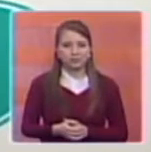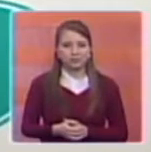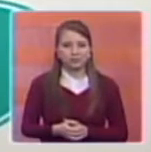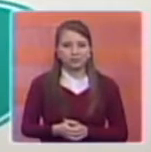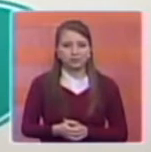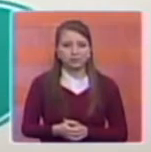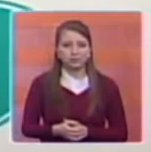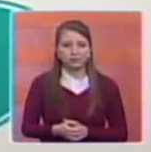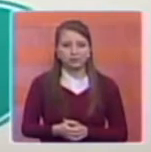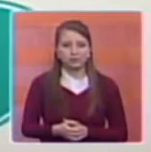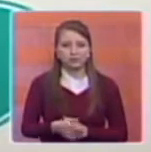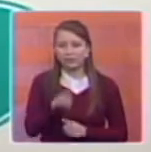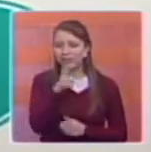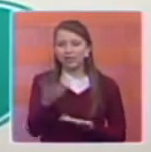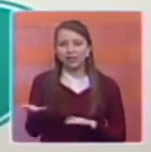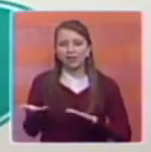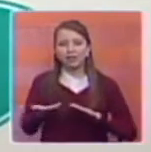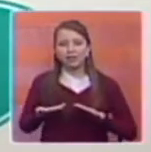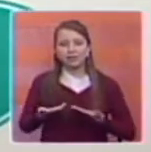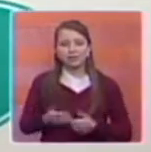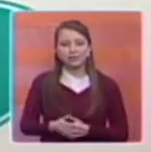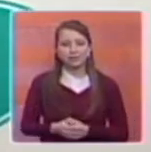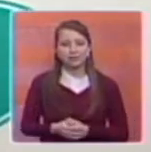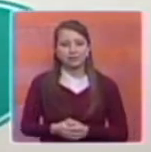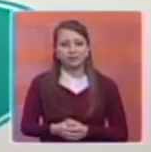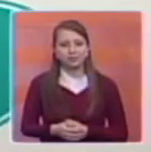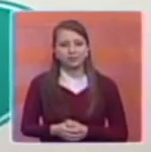¿verdad? Que me mandó